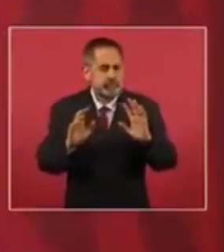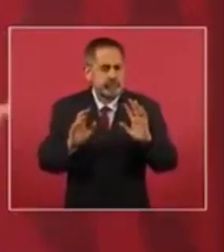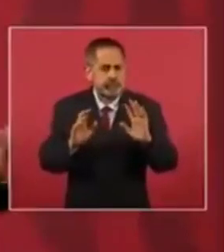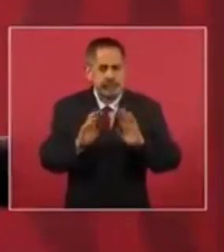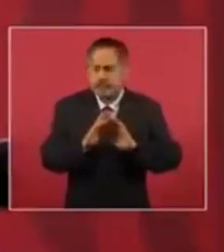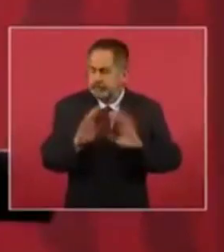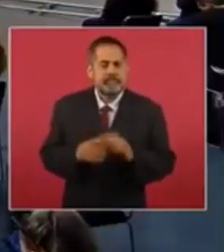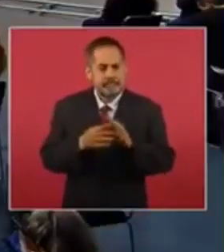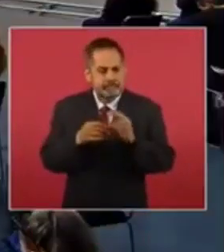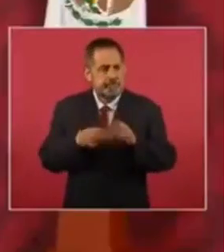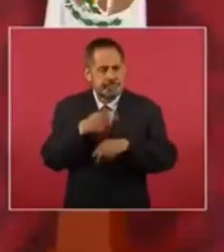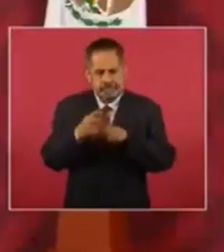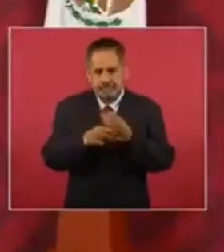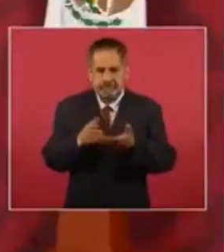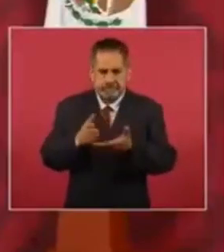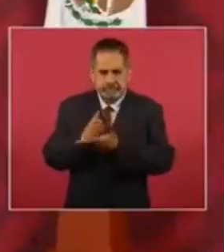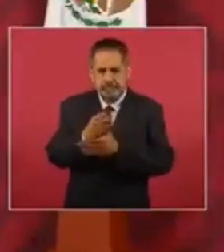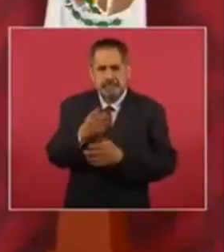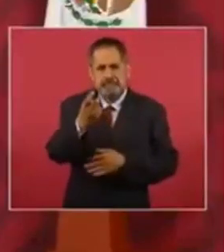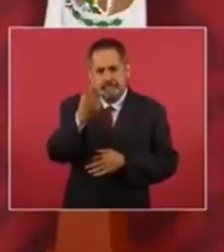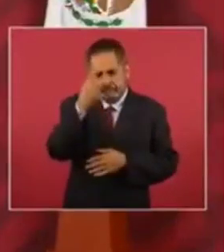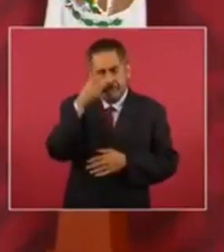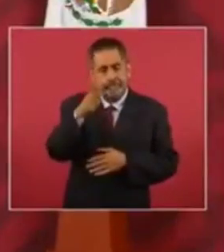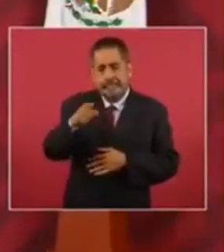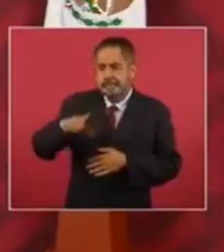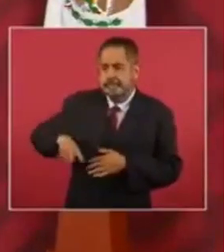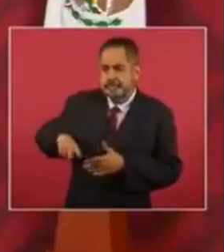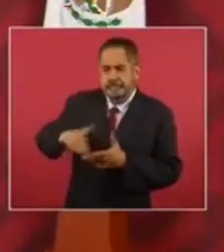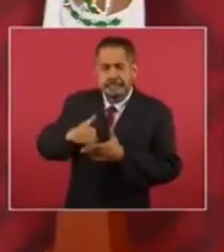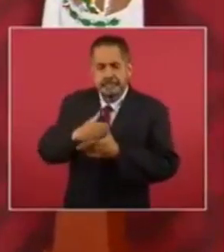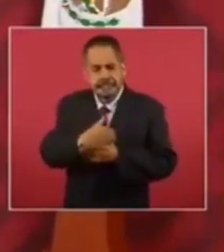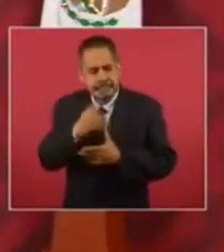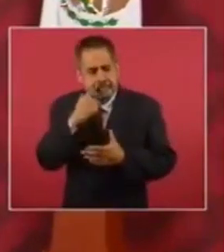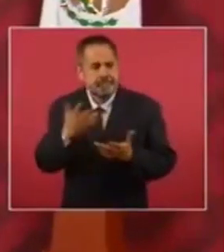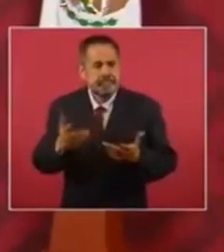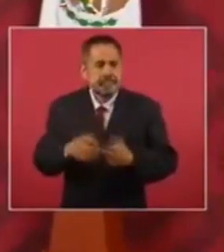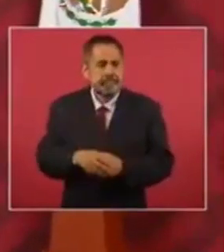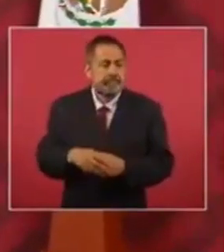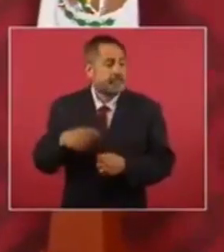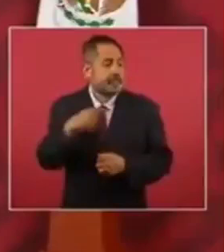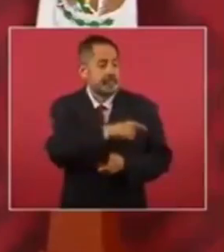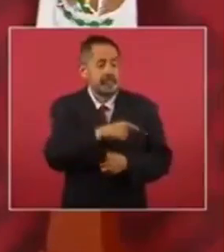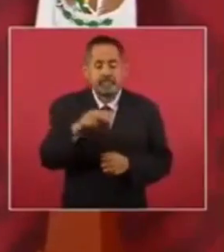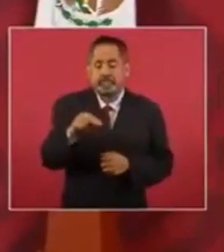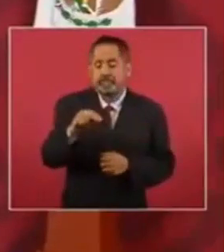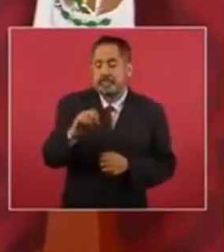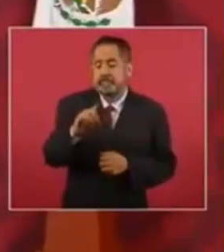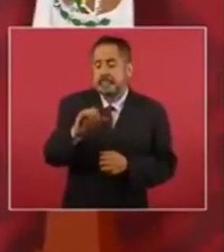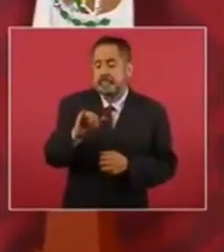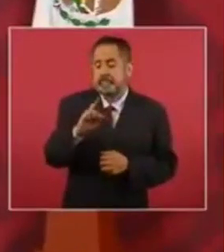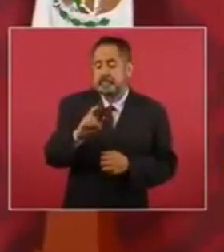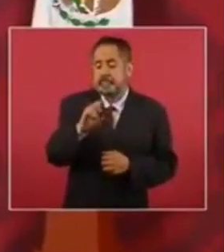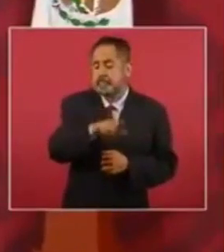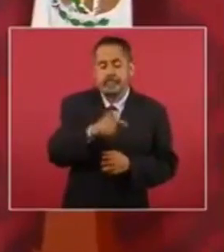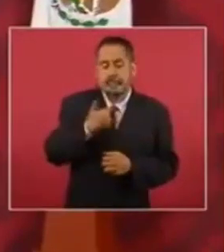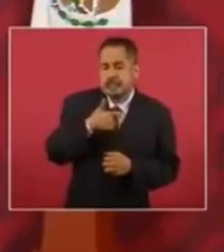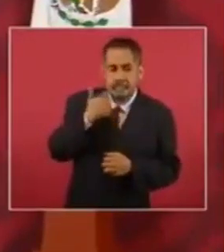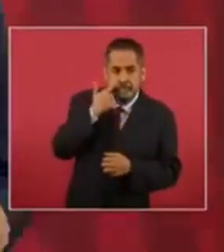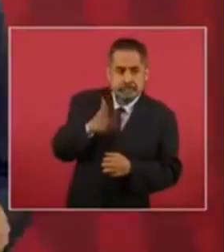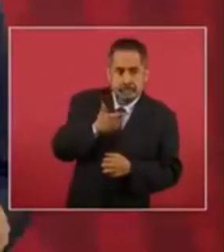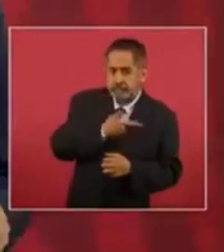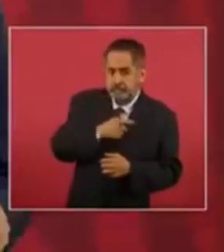pero ya no se puede, y para eso es el Estado. Los neoliberales no les gusta esto,